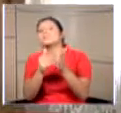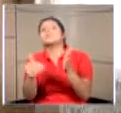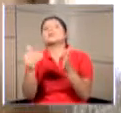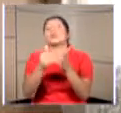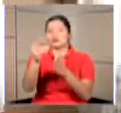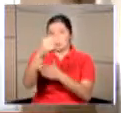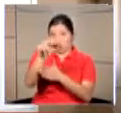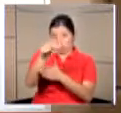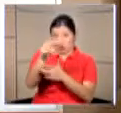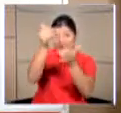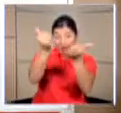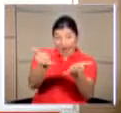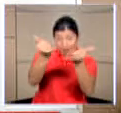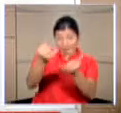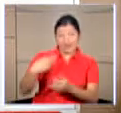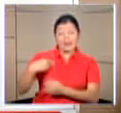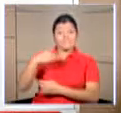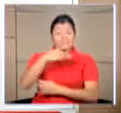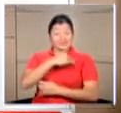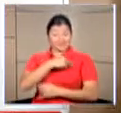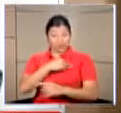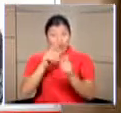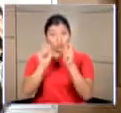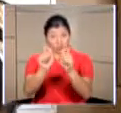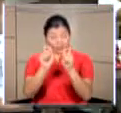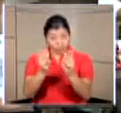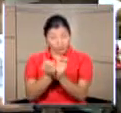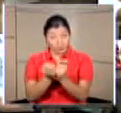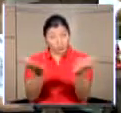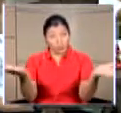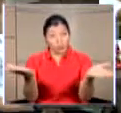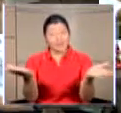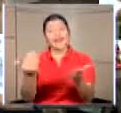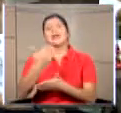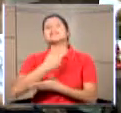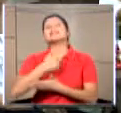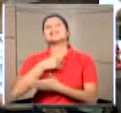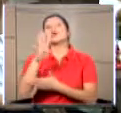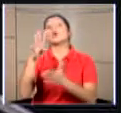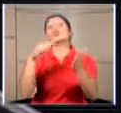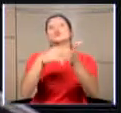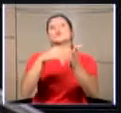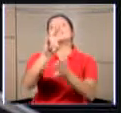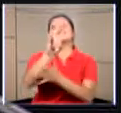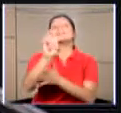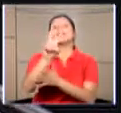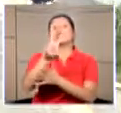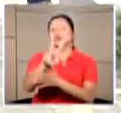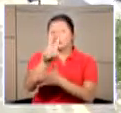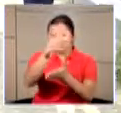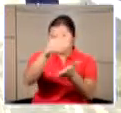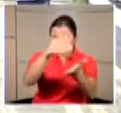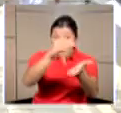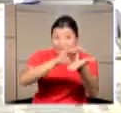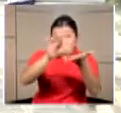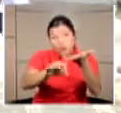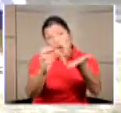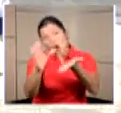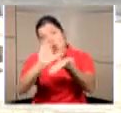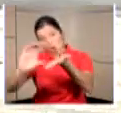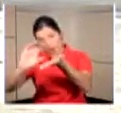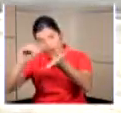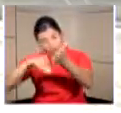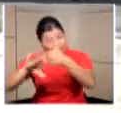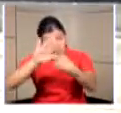colones. Actualmente, el Ministerio de Educación Pública cuenta con 4.602 centros educativos en todo el